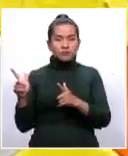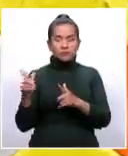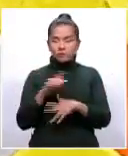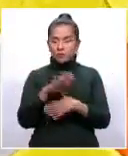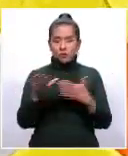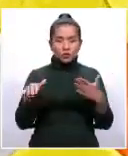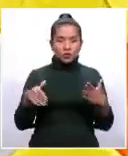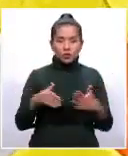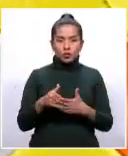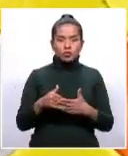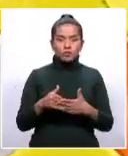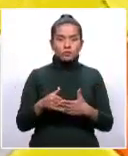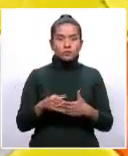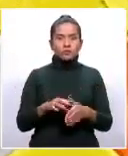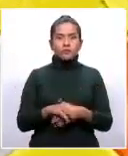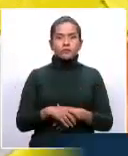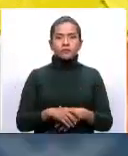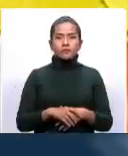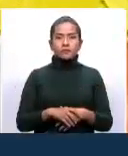listos.